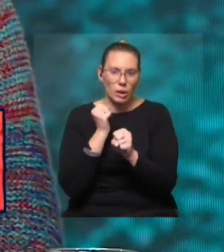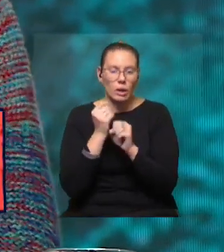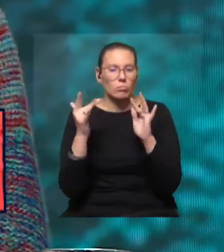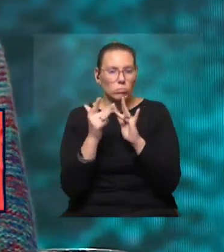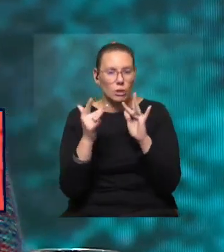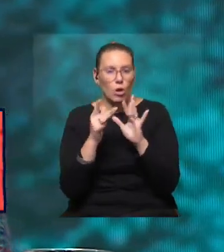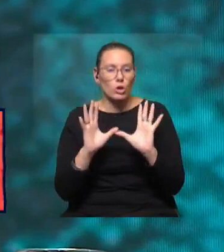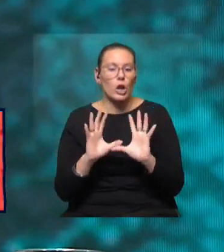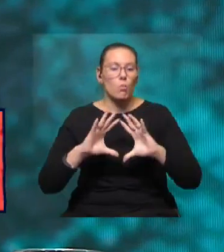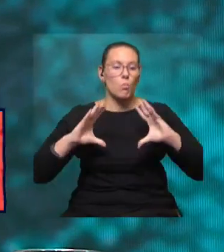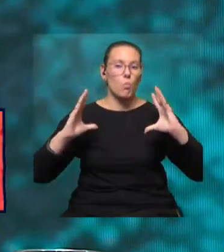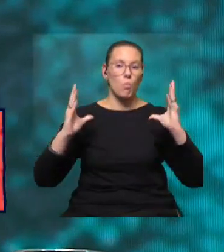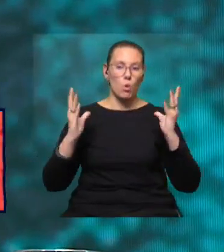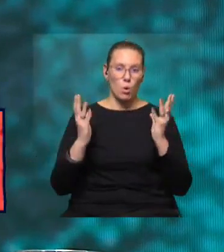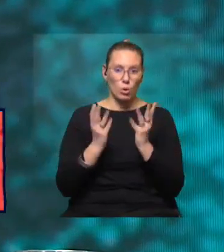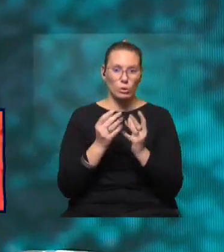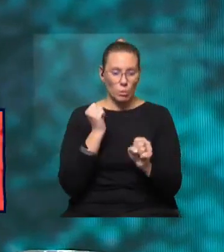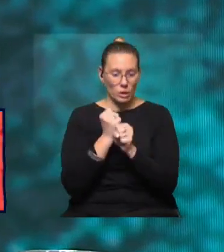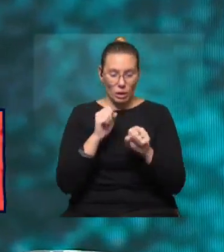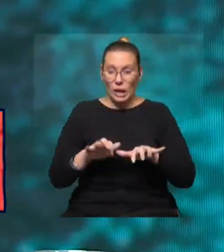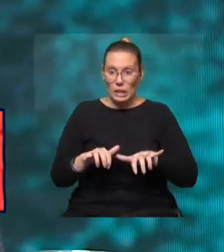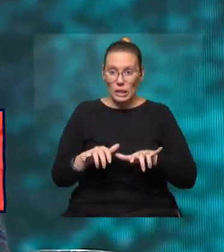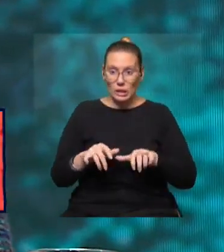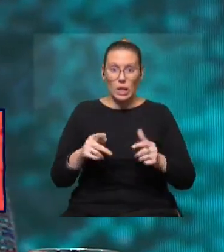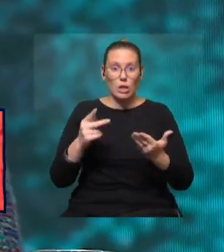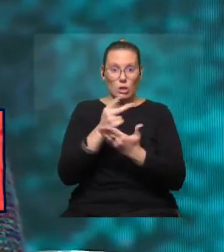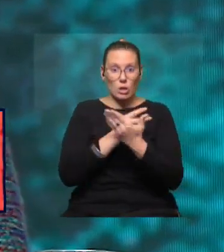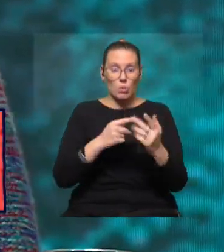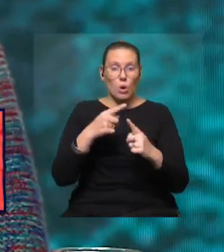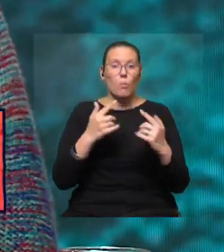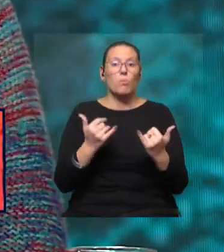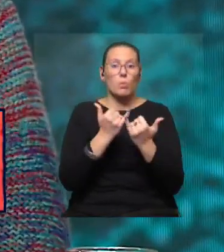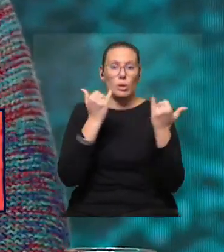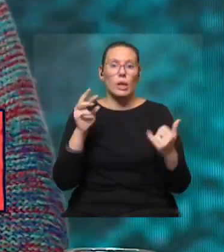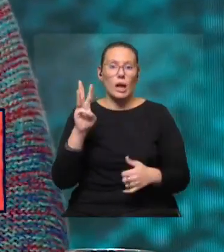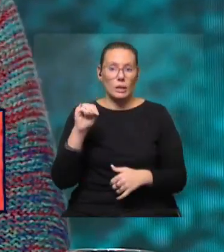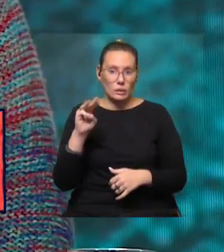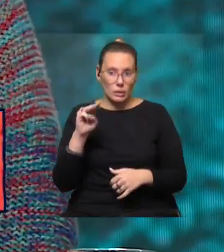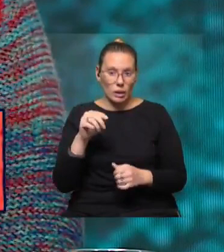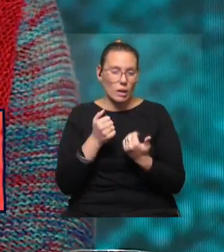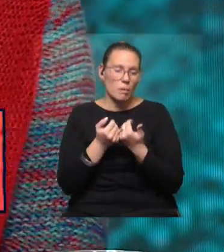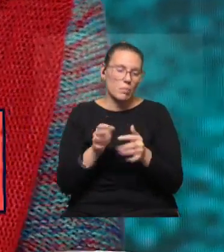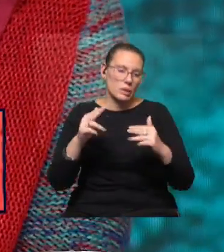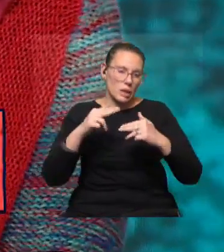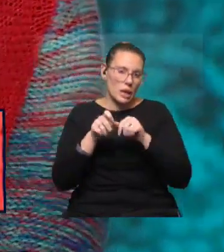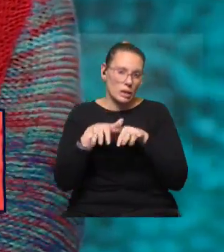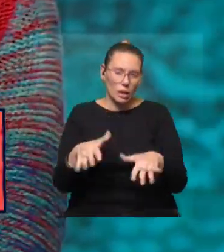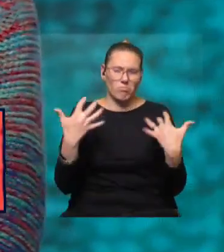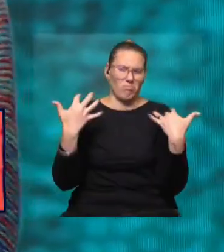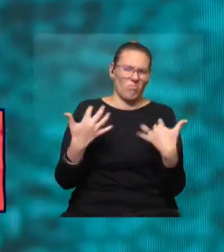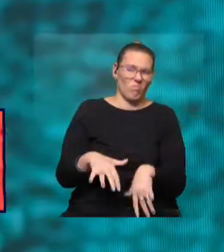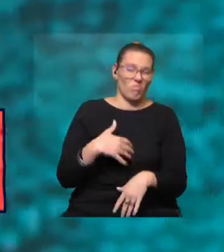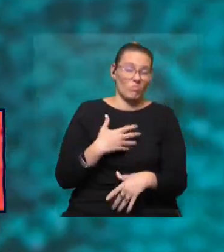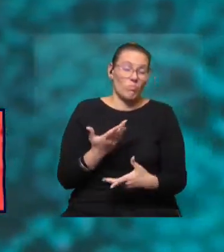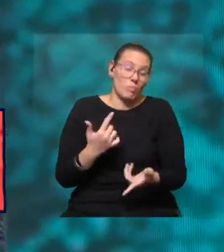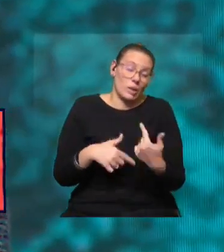el mundo exterior entonces dije voy a trabajar digital y hago un dibujo por día en instagram me metí con las redes que nunca las quise usar